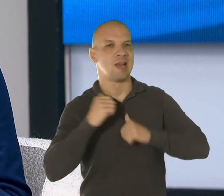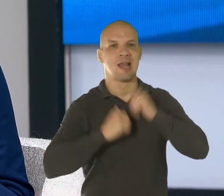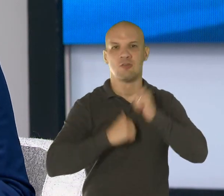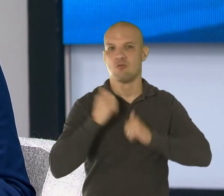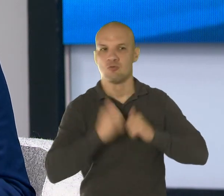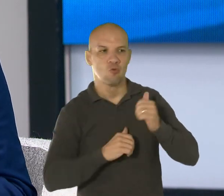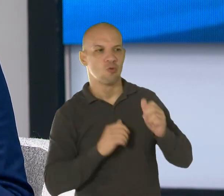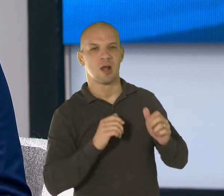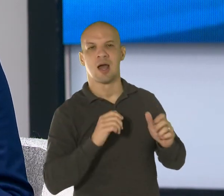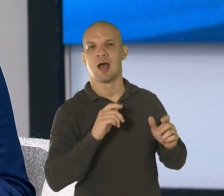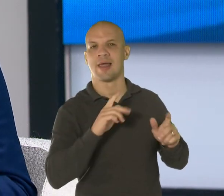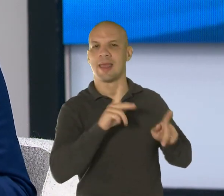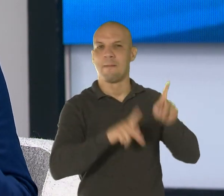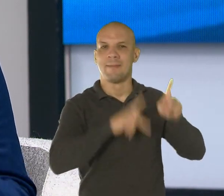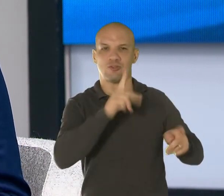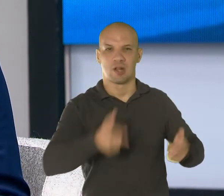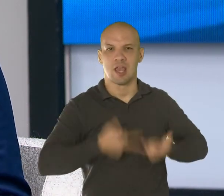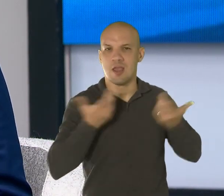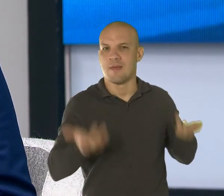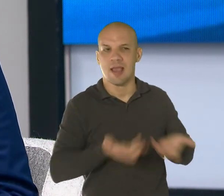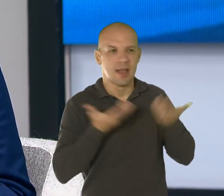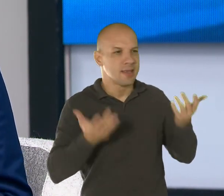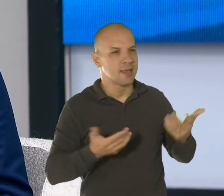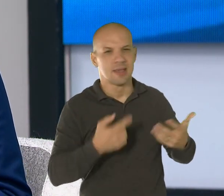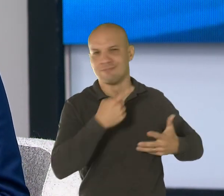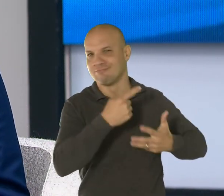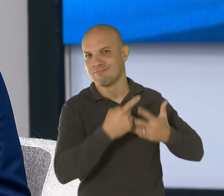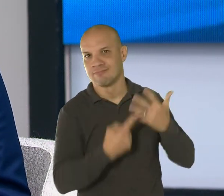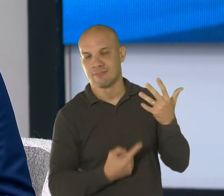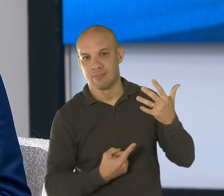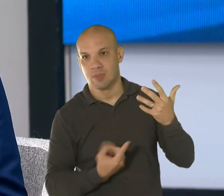población, y una vez más tenemos que hacernos las preguntas: ¿quién